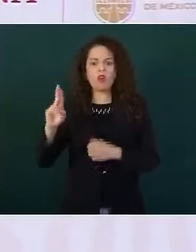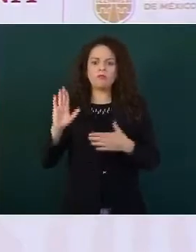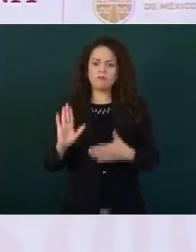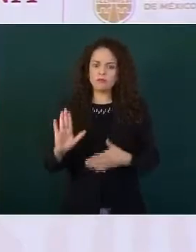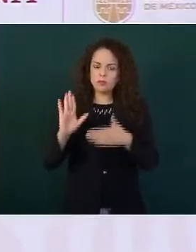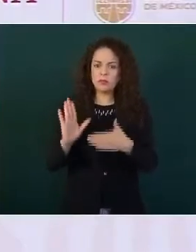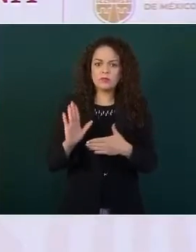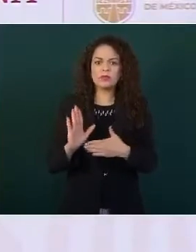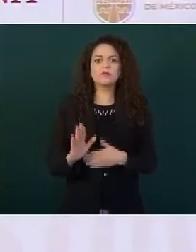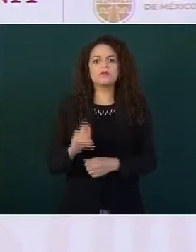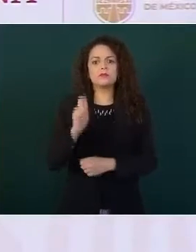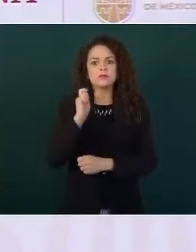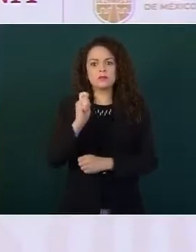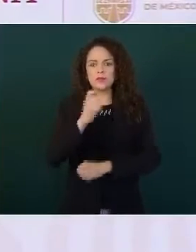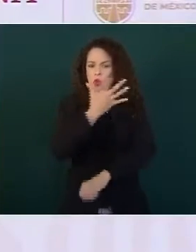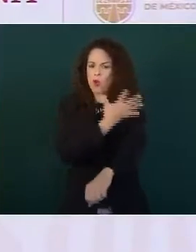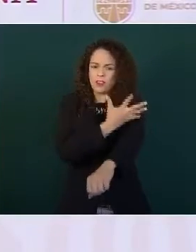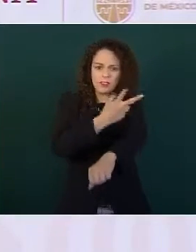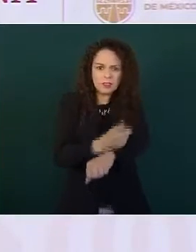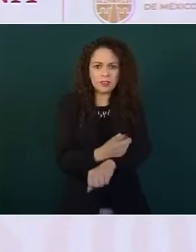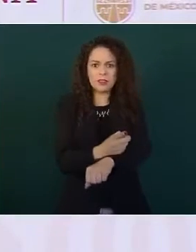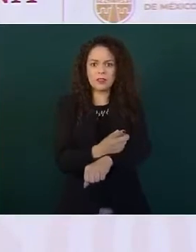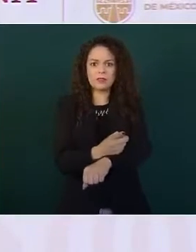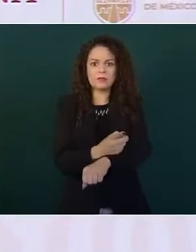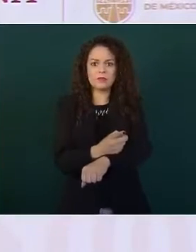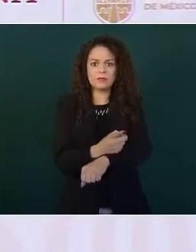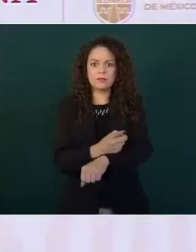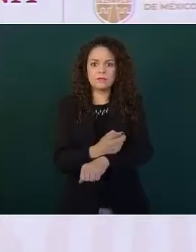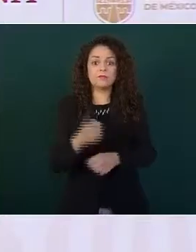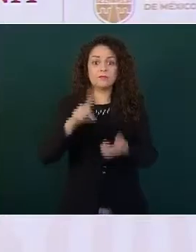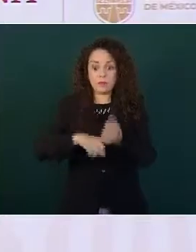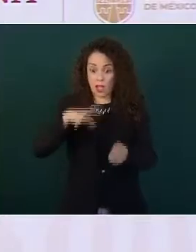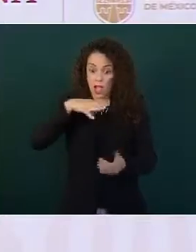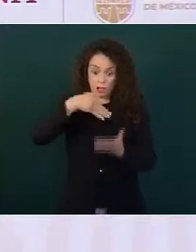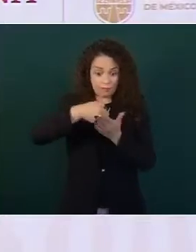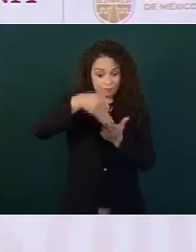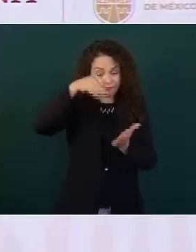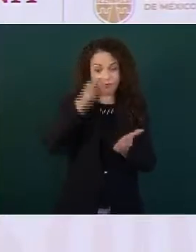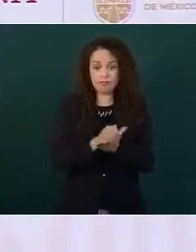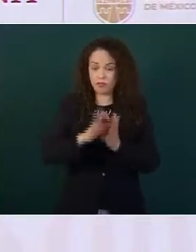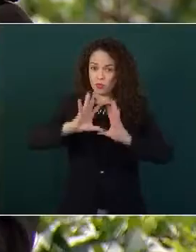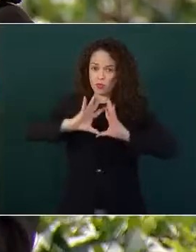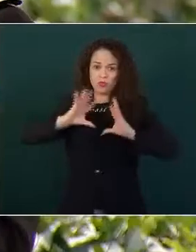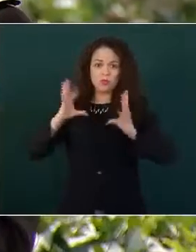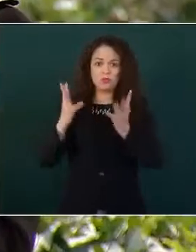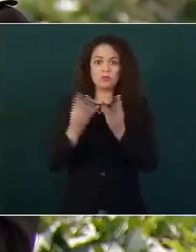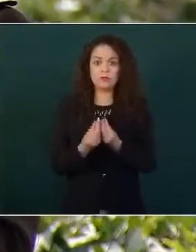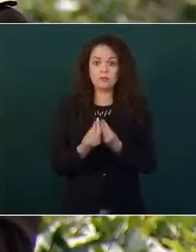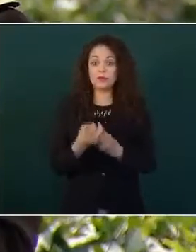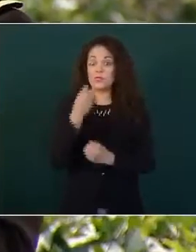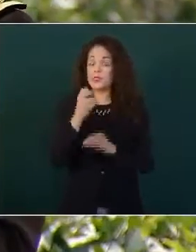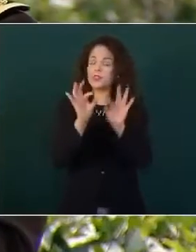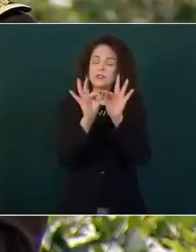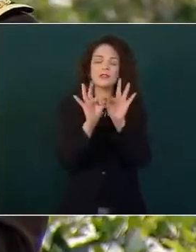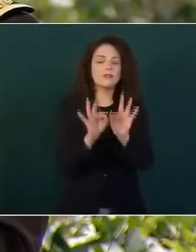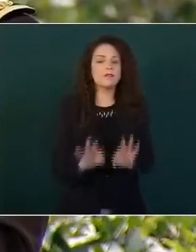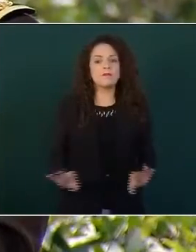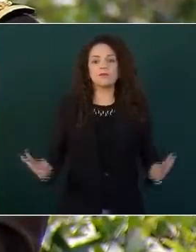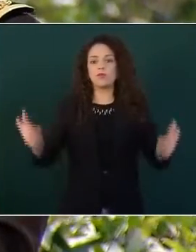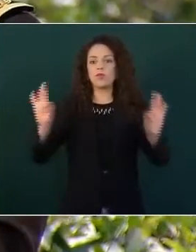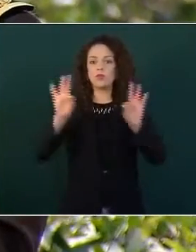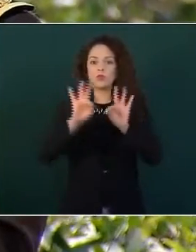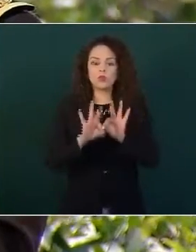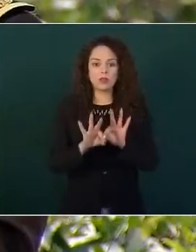abnegación, honradez, espíritu de cuerpo y valor han sido los valores fundamentales